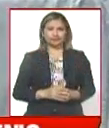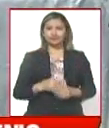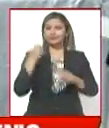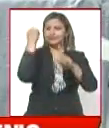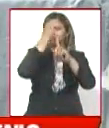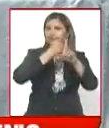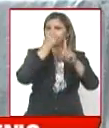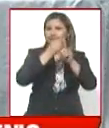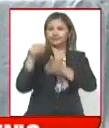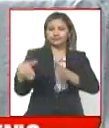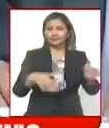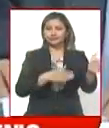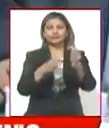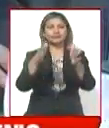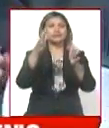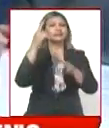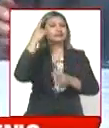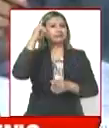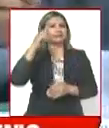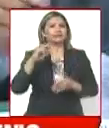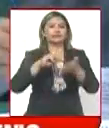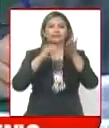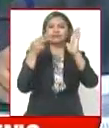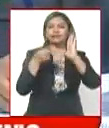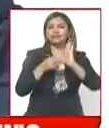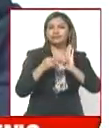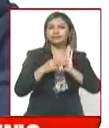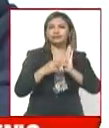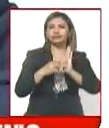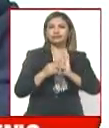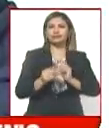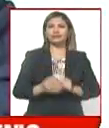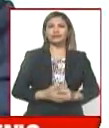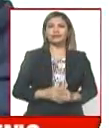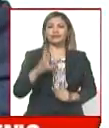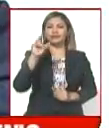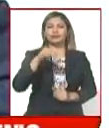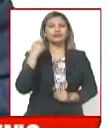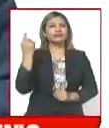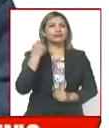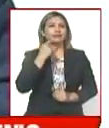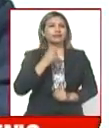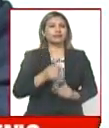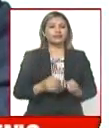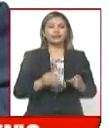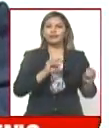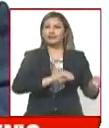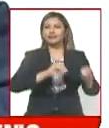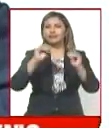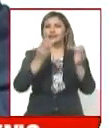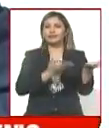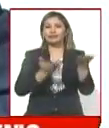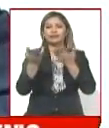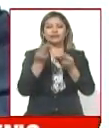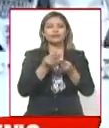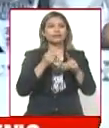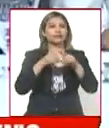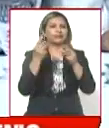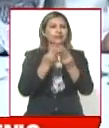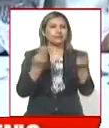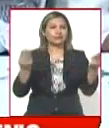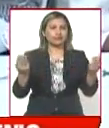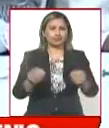la lucha y en el camino de lo que significa no solamente exportar materias